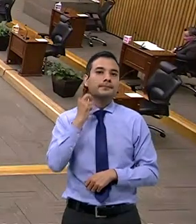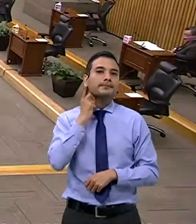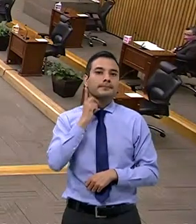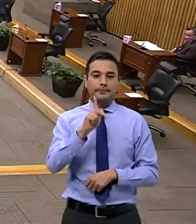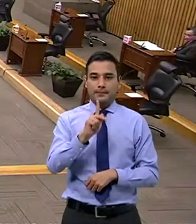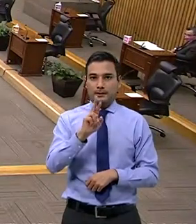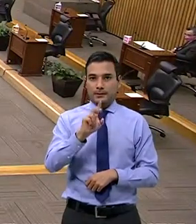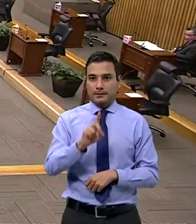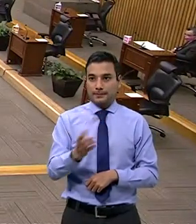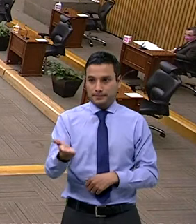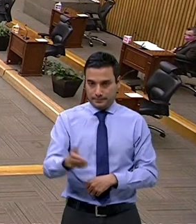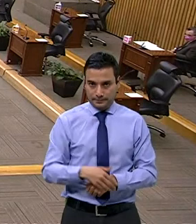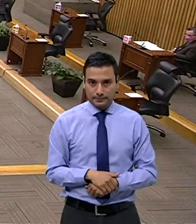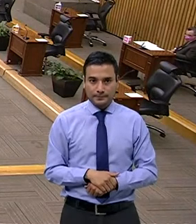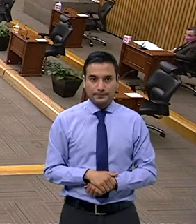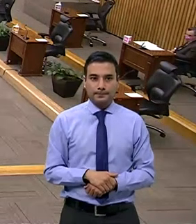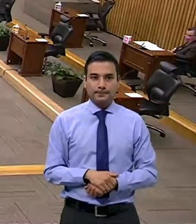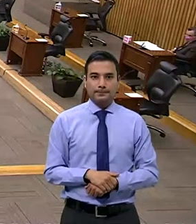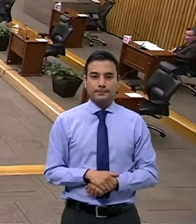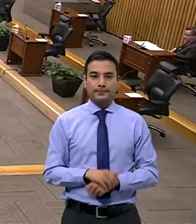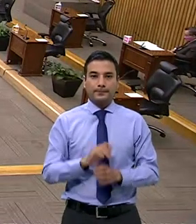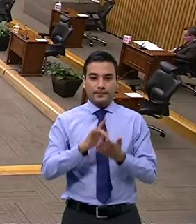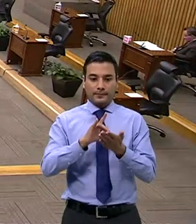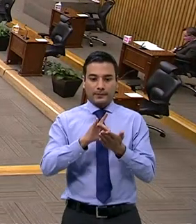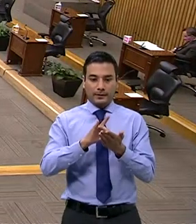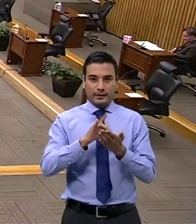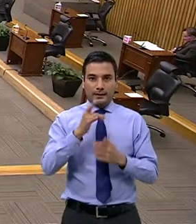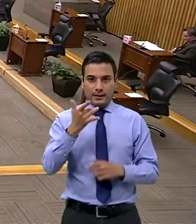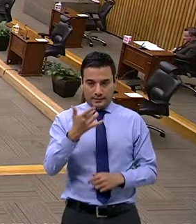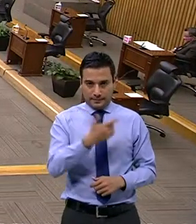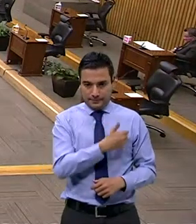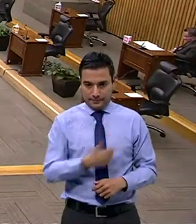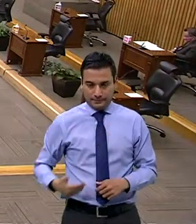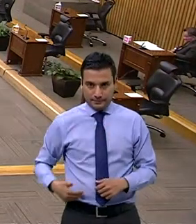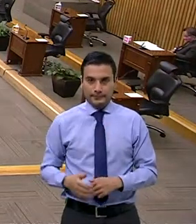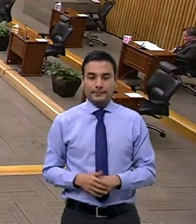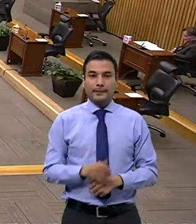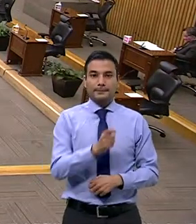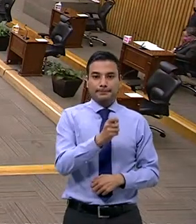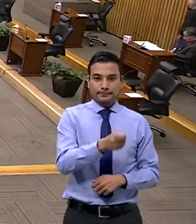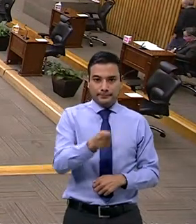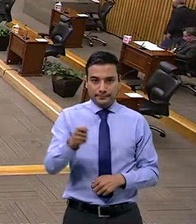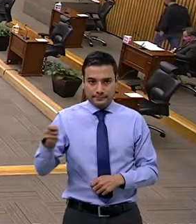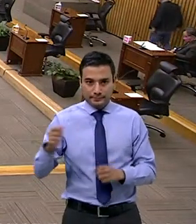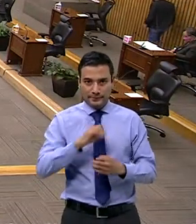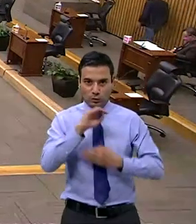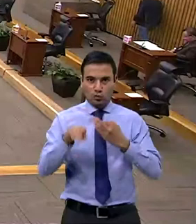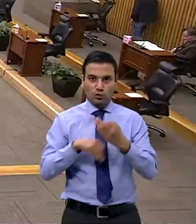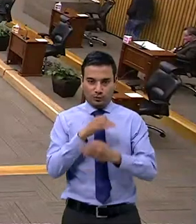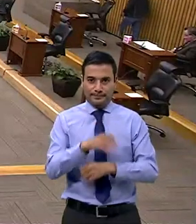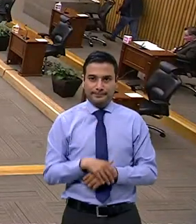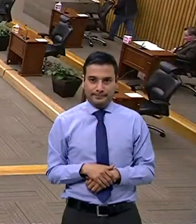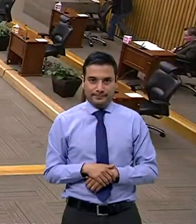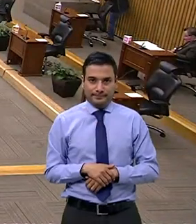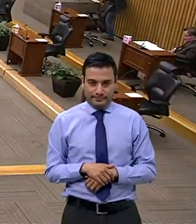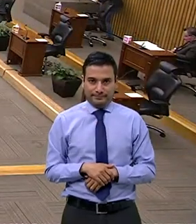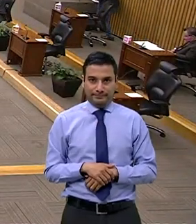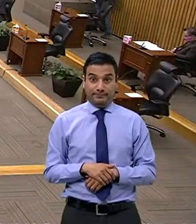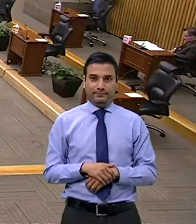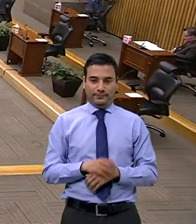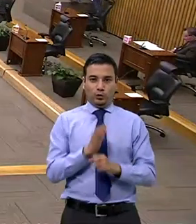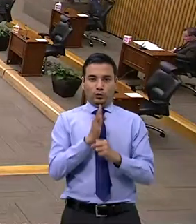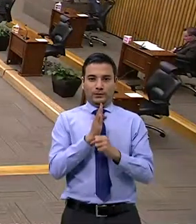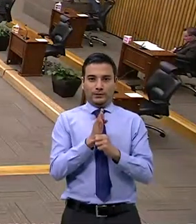pp gracias presidente le saludo a todos ya todas a todos en esta noche